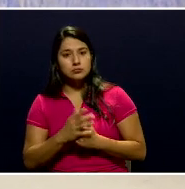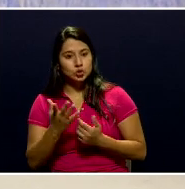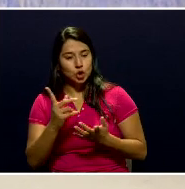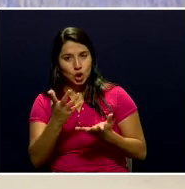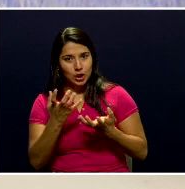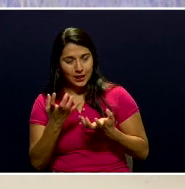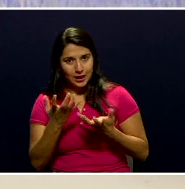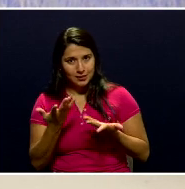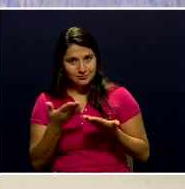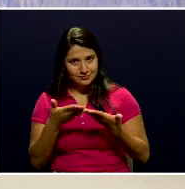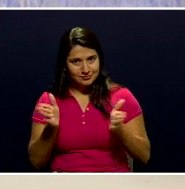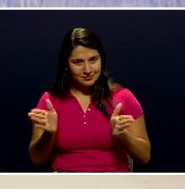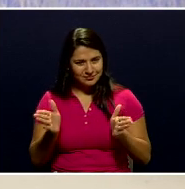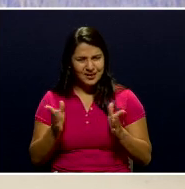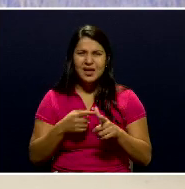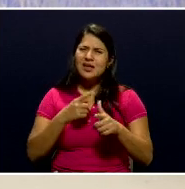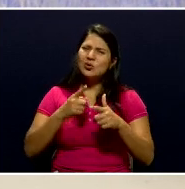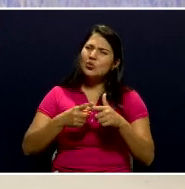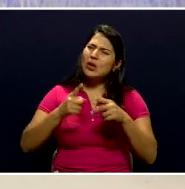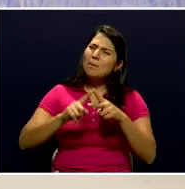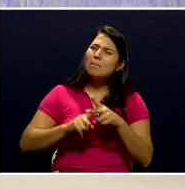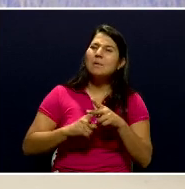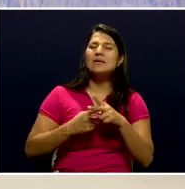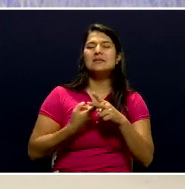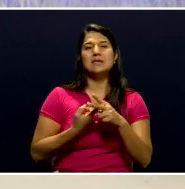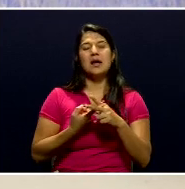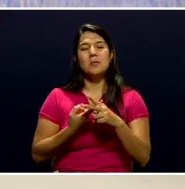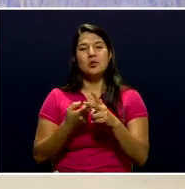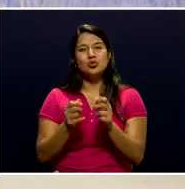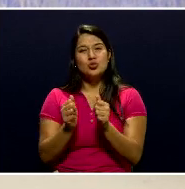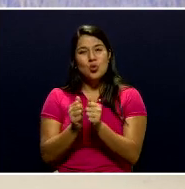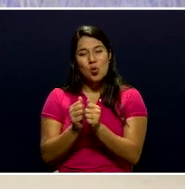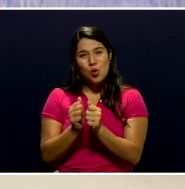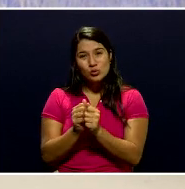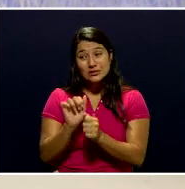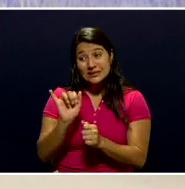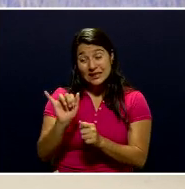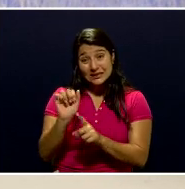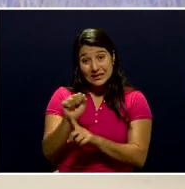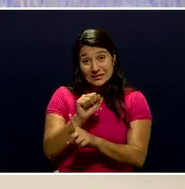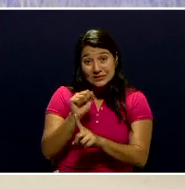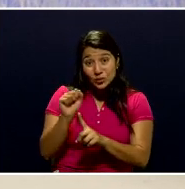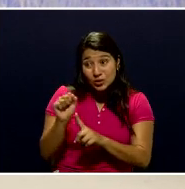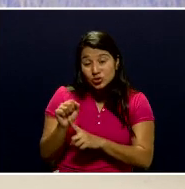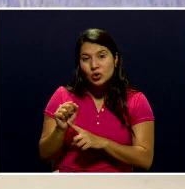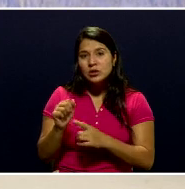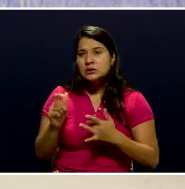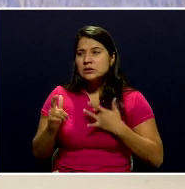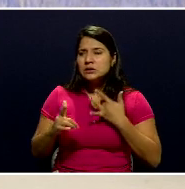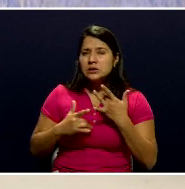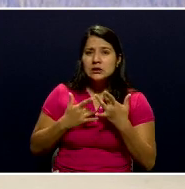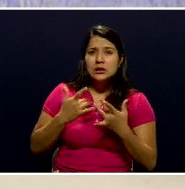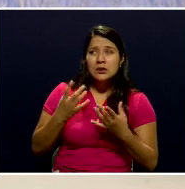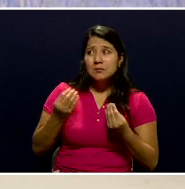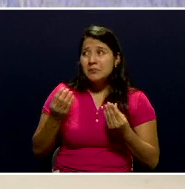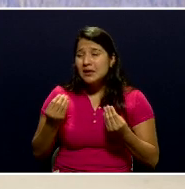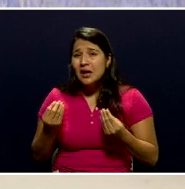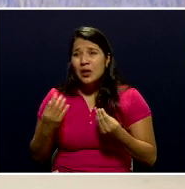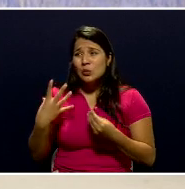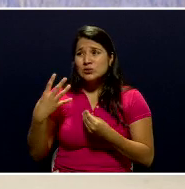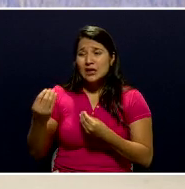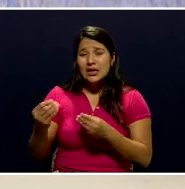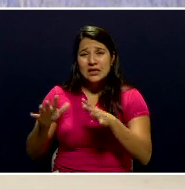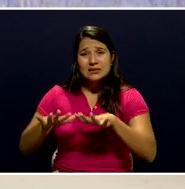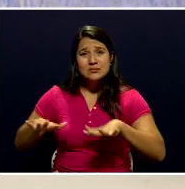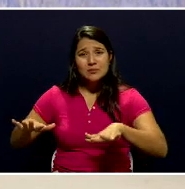prestarnos ese espacio. Entonces empezamos a hacer, con este fenómeno del miedo, empezamos a hacer una suerte de